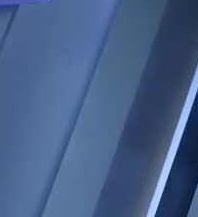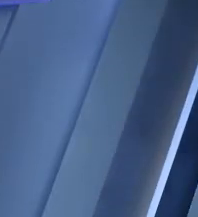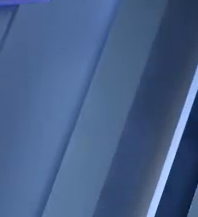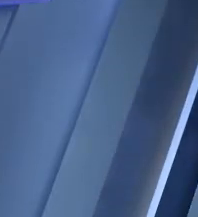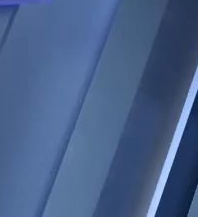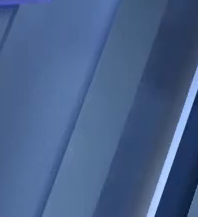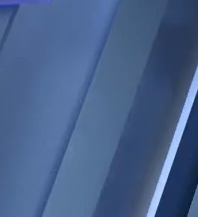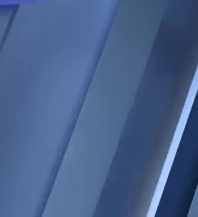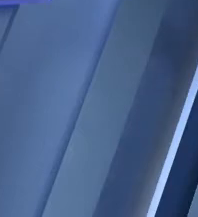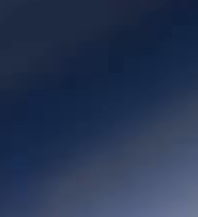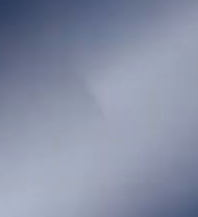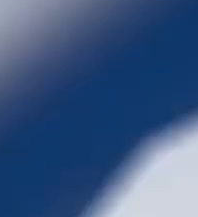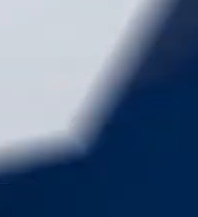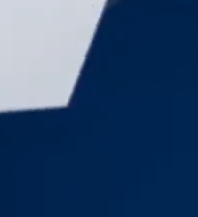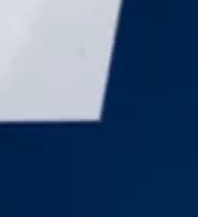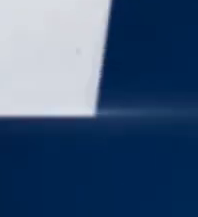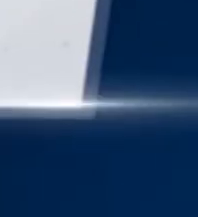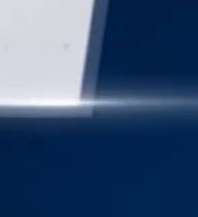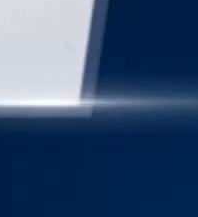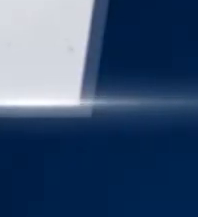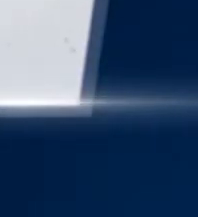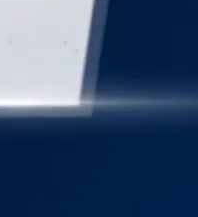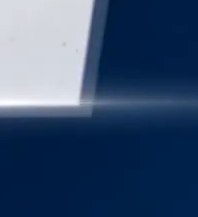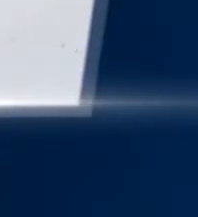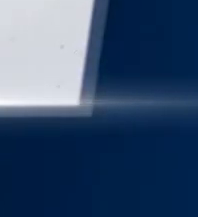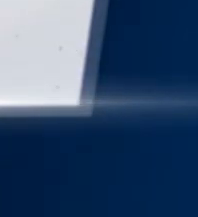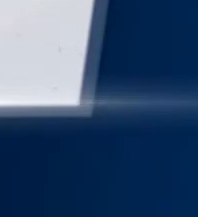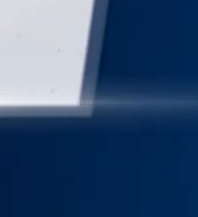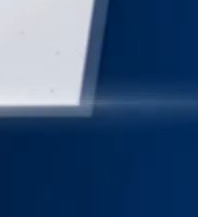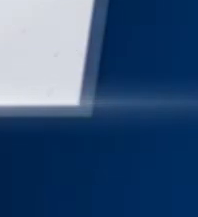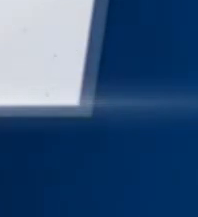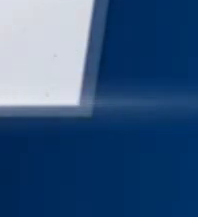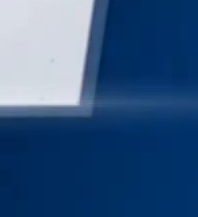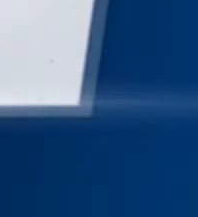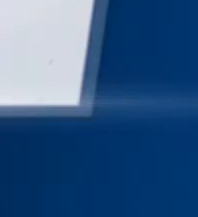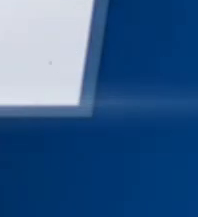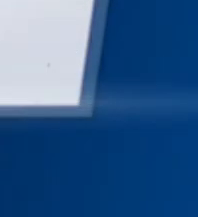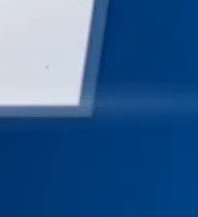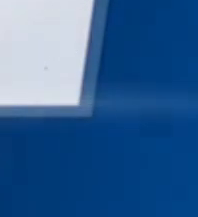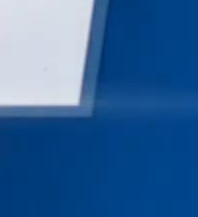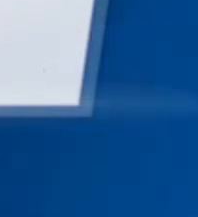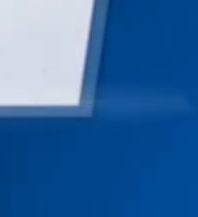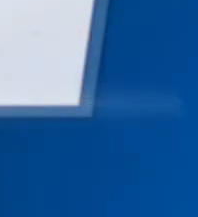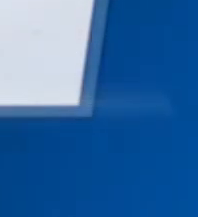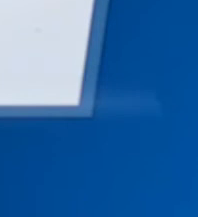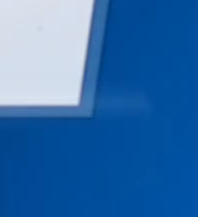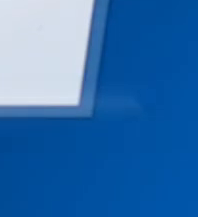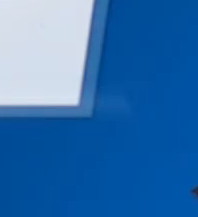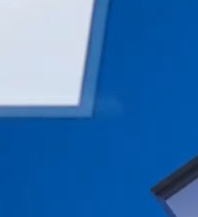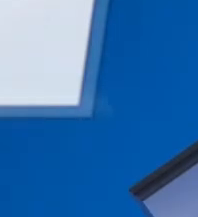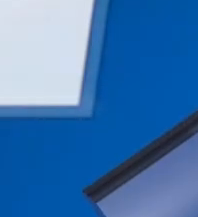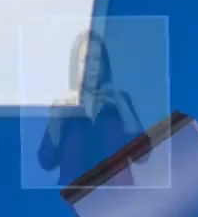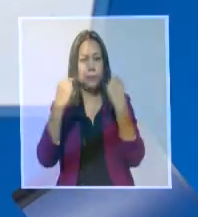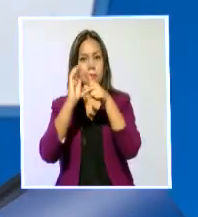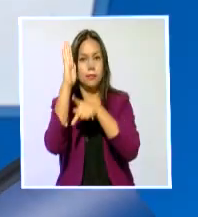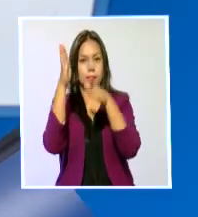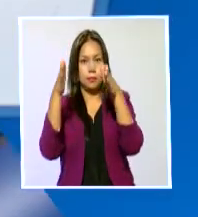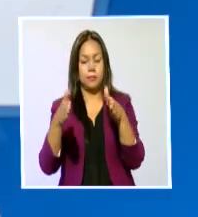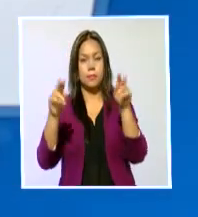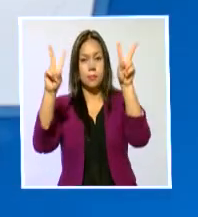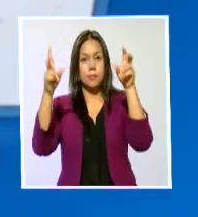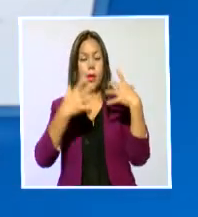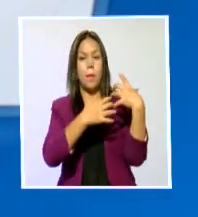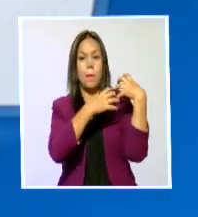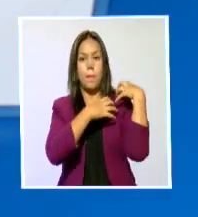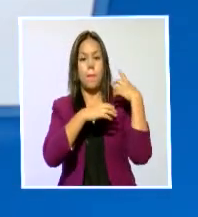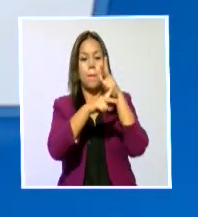Amigos, la agenda de actividades de la Asamblea Nacional para este jueves 24 de agosto. A las 8 de la mañana, la segunda sesión de trabajo del Grupo Parlamentario por la Garantía de